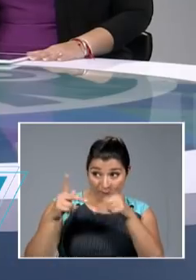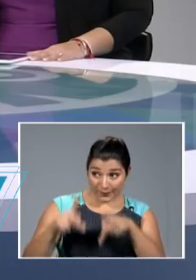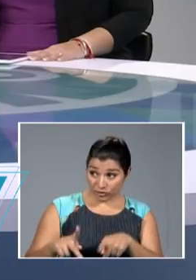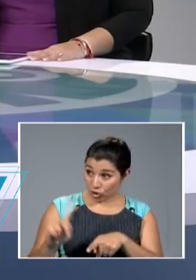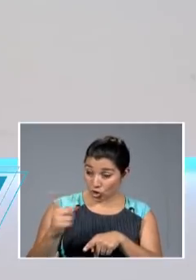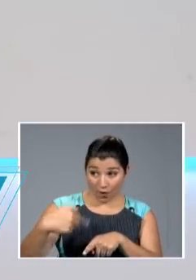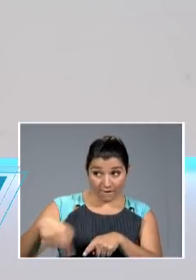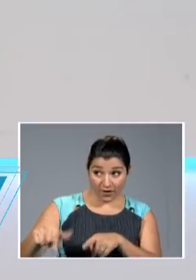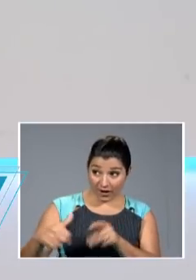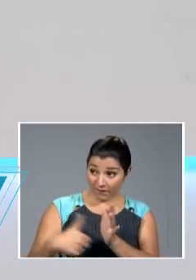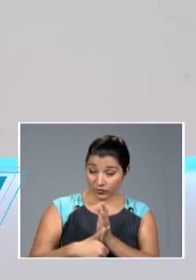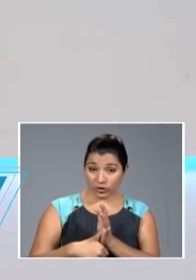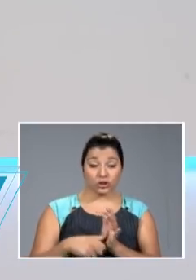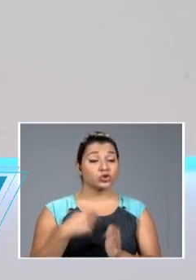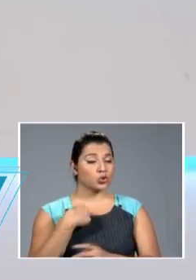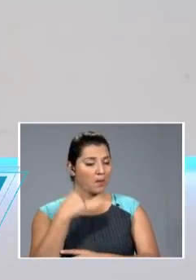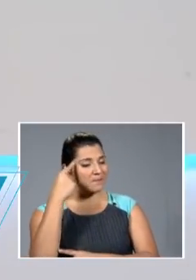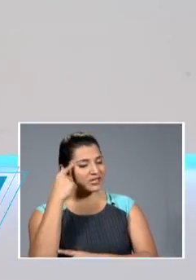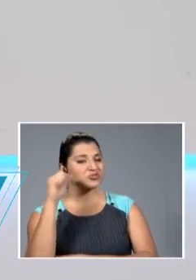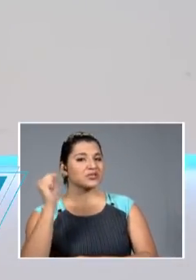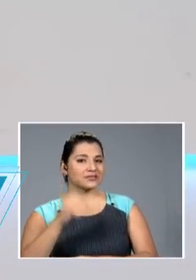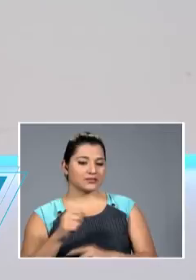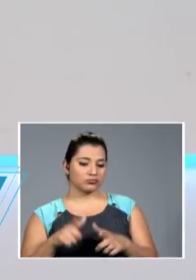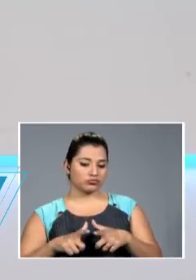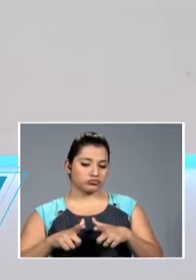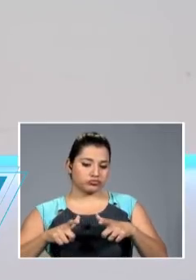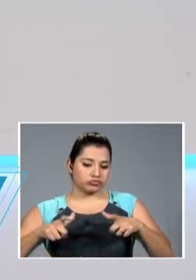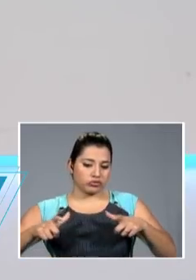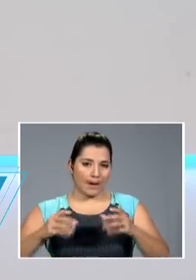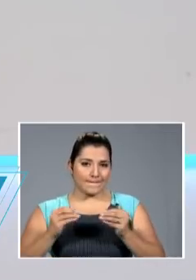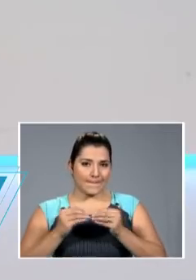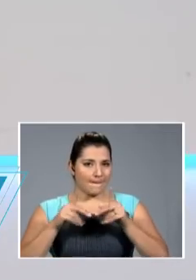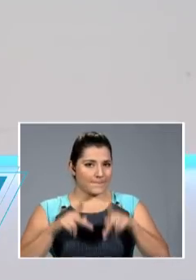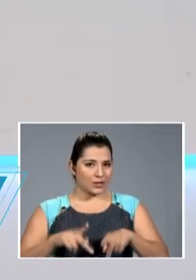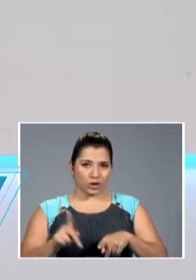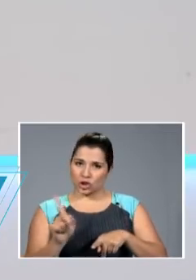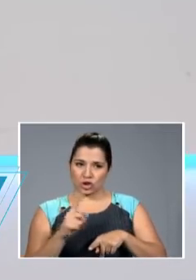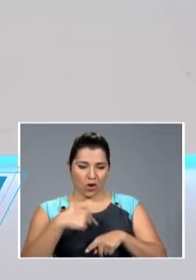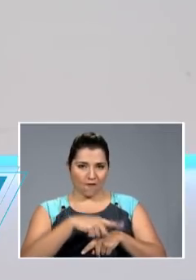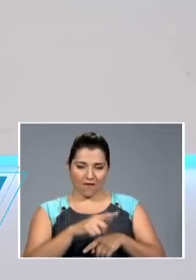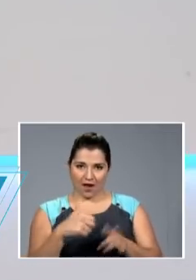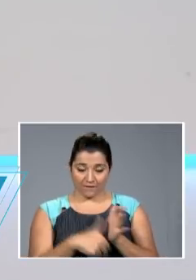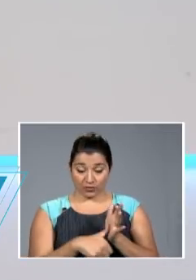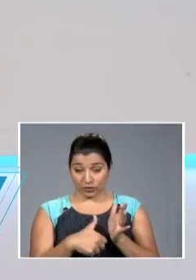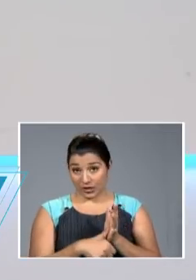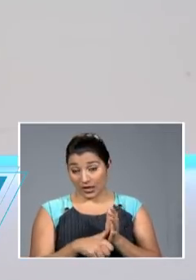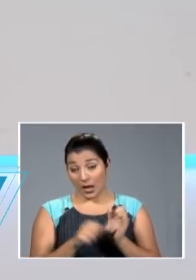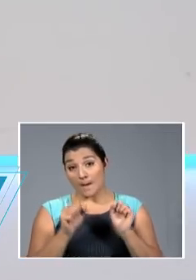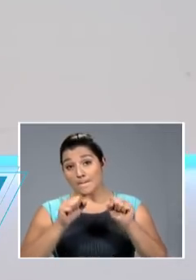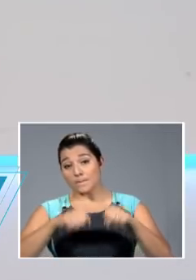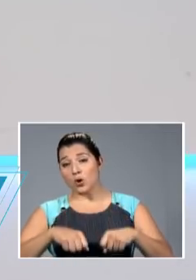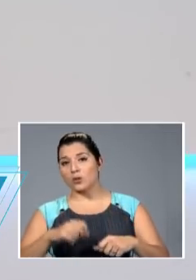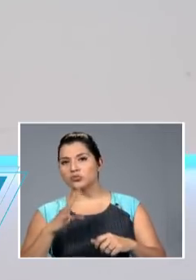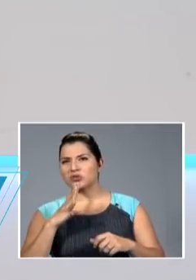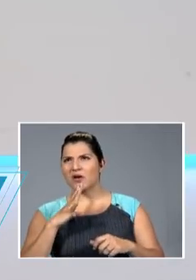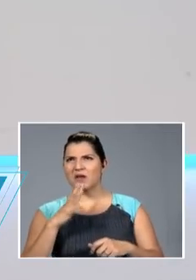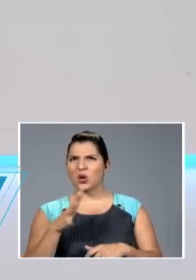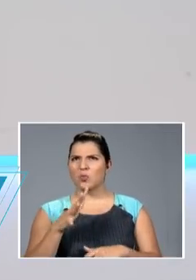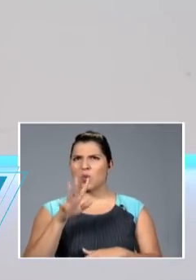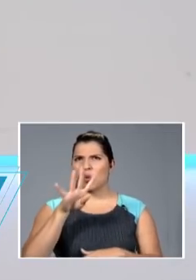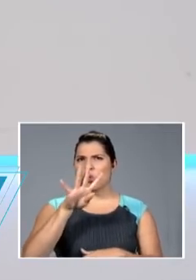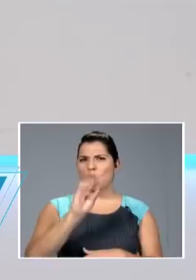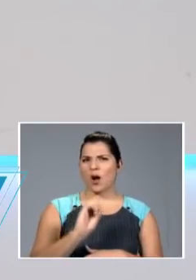la impresión de que sí va a aumentar el abstencionismo. Y podemos hablar especulativamente entre alrededor de